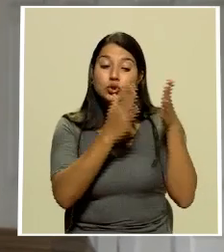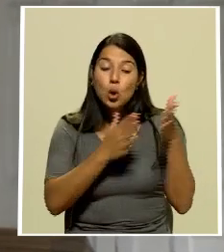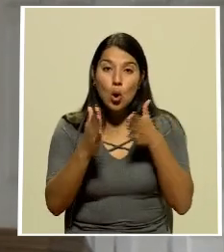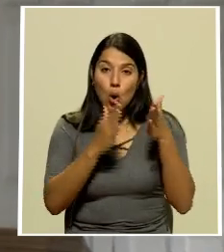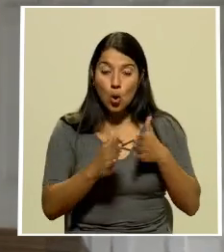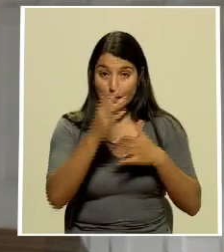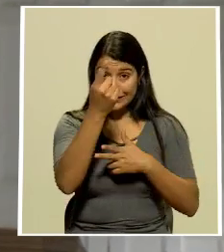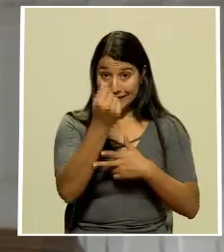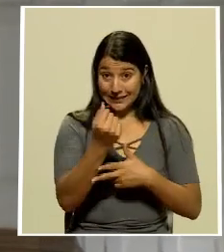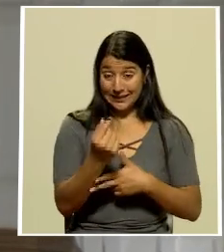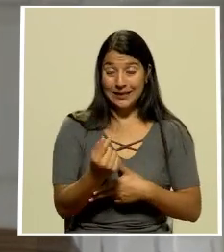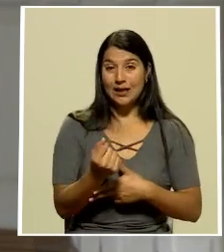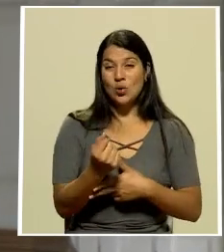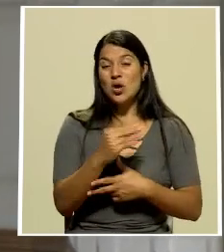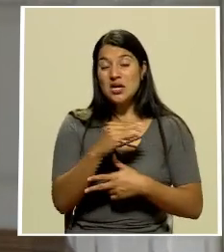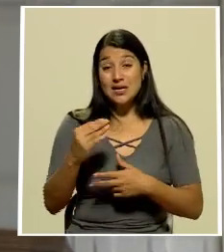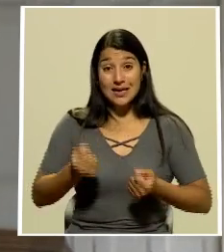en el presupuesto, que